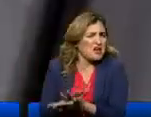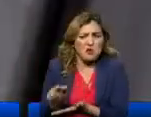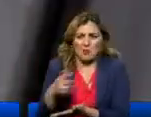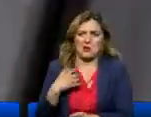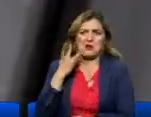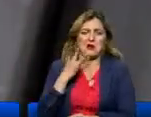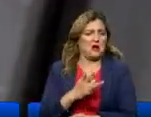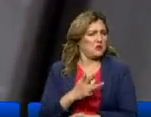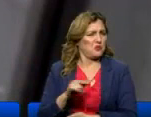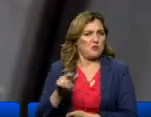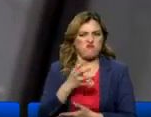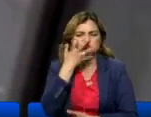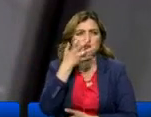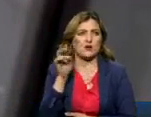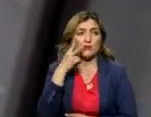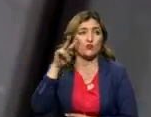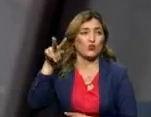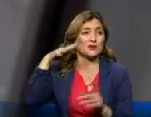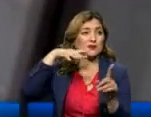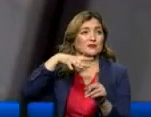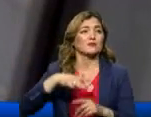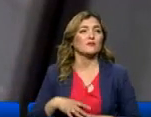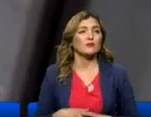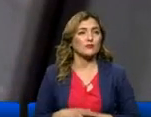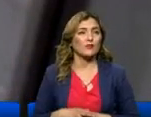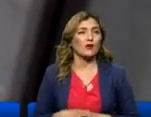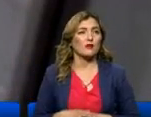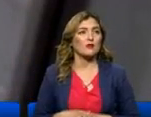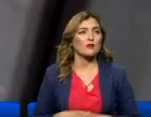tranquilo en estas imágenes se observa parte del ataque